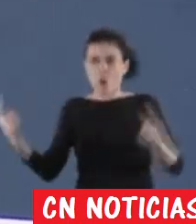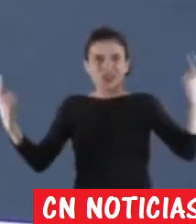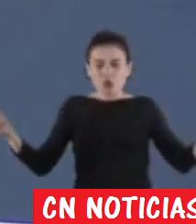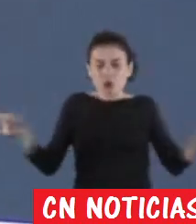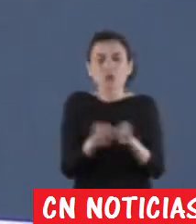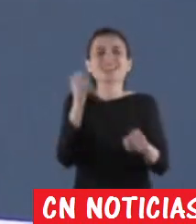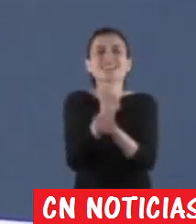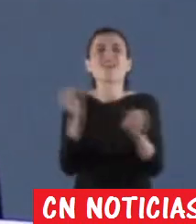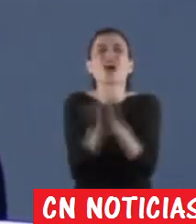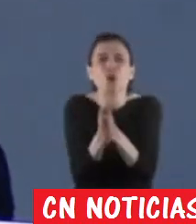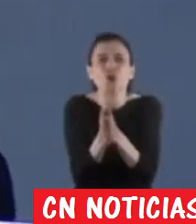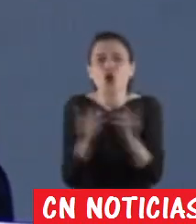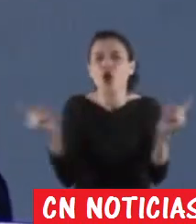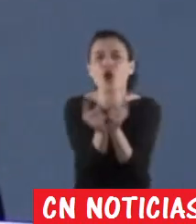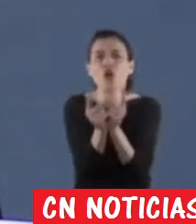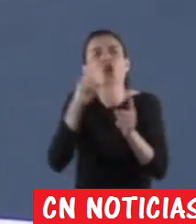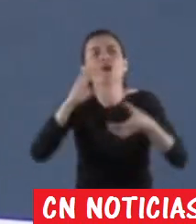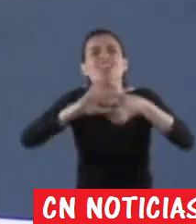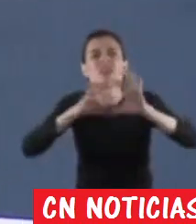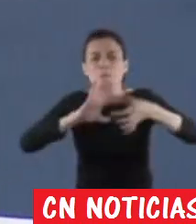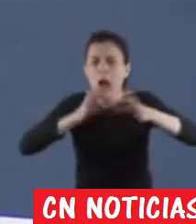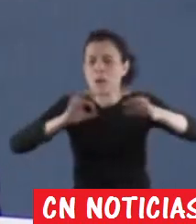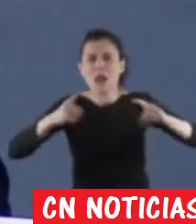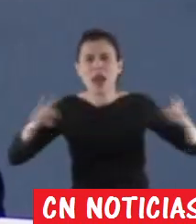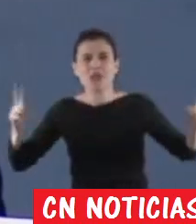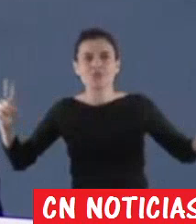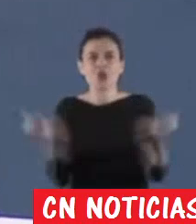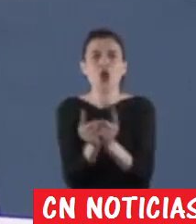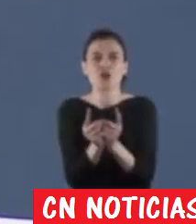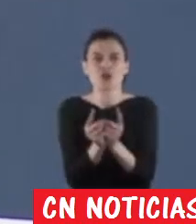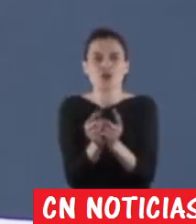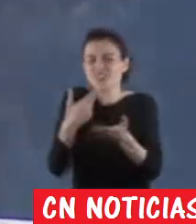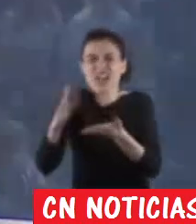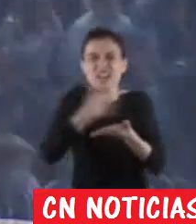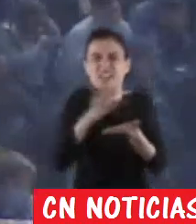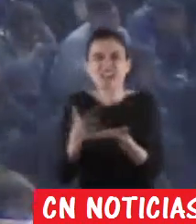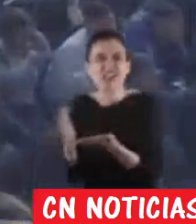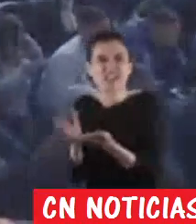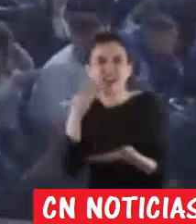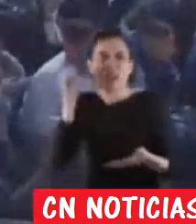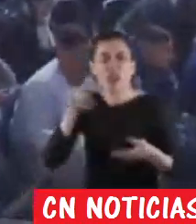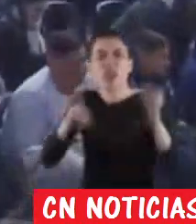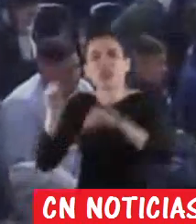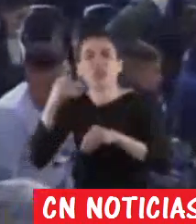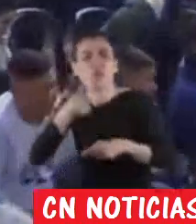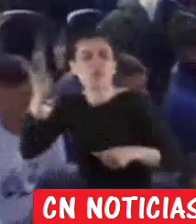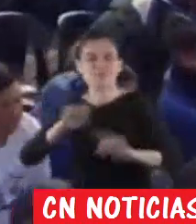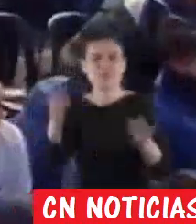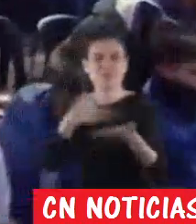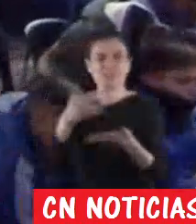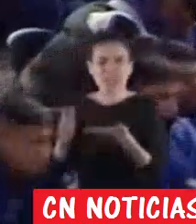Juntan directamente desde el productor al consumidor. Eliminan eslabones, eliminan costos,